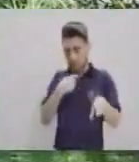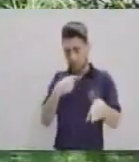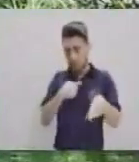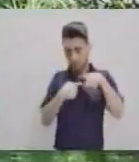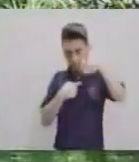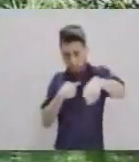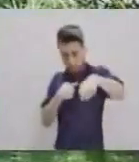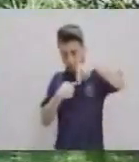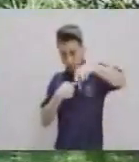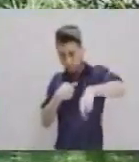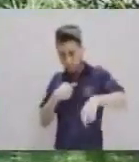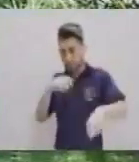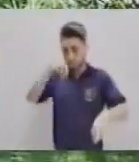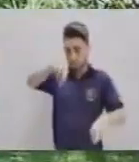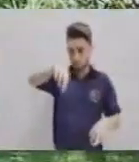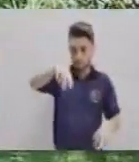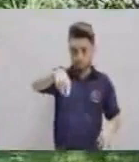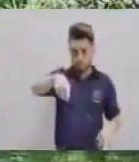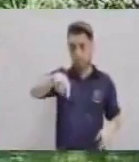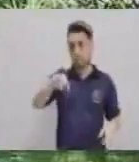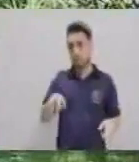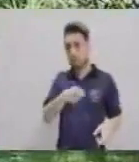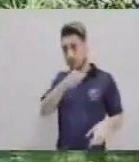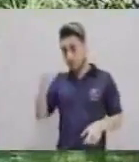y cambio al otro lado.